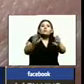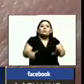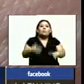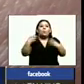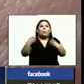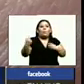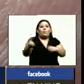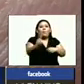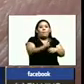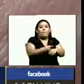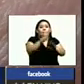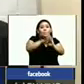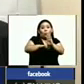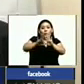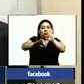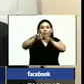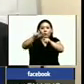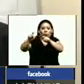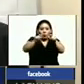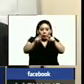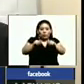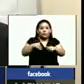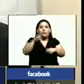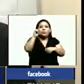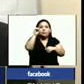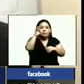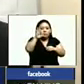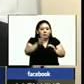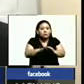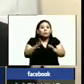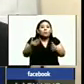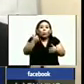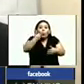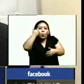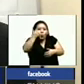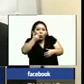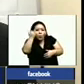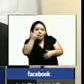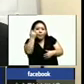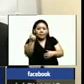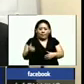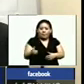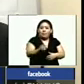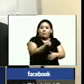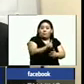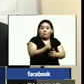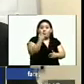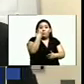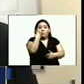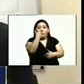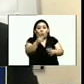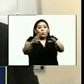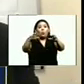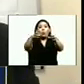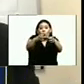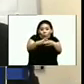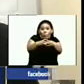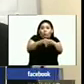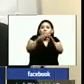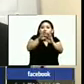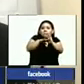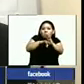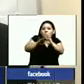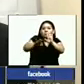dengue En menores De 15 años Hay un desplazamiento De edades jóvenes De la vida Y estamos viendo Que los grupos menores De 15